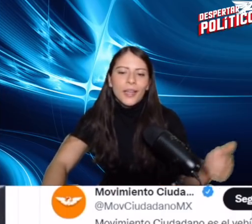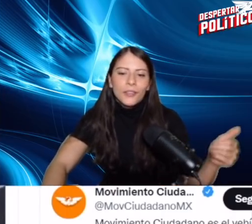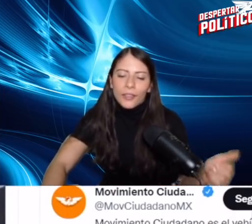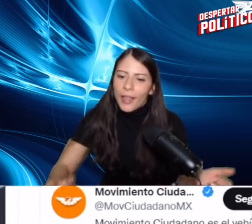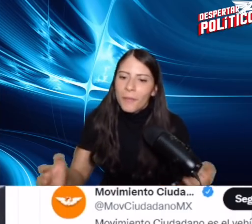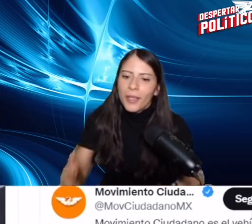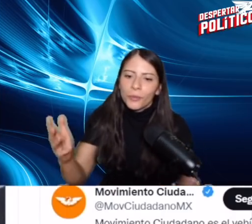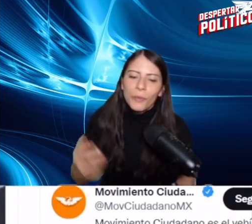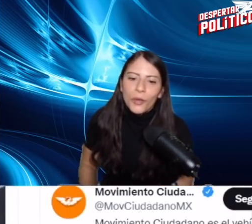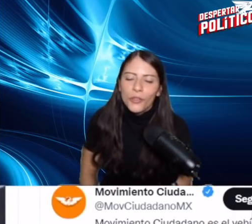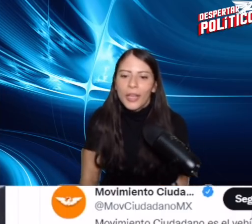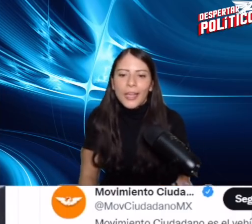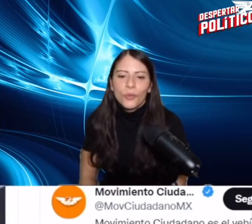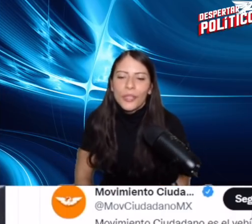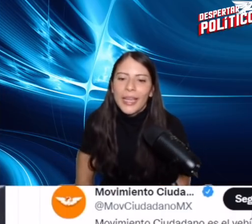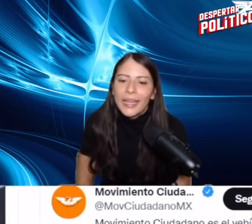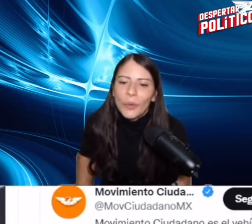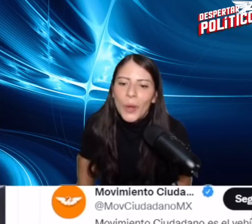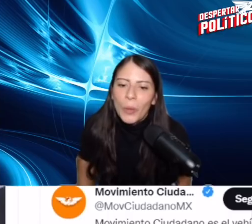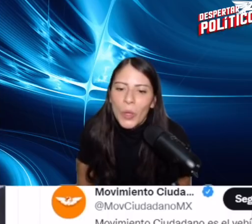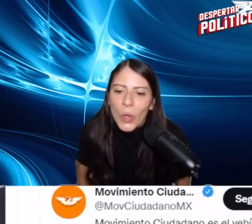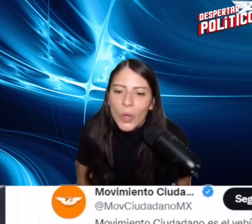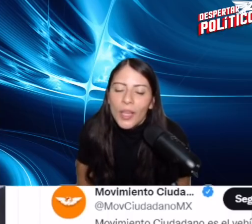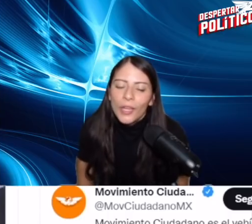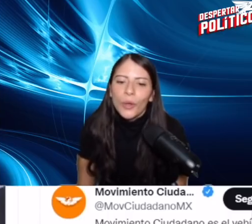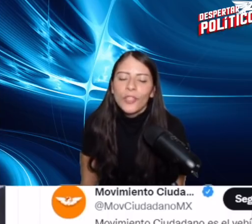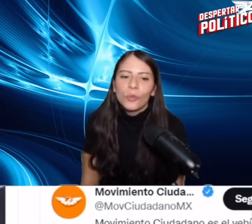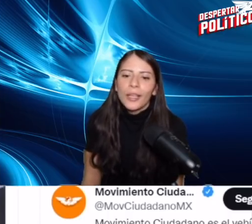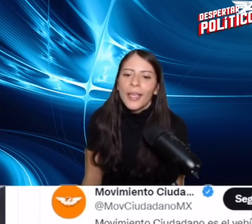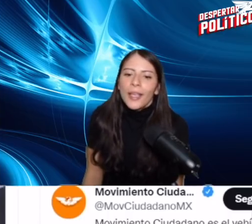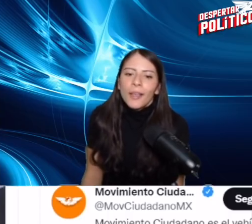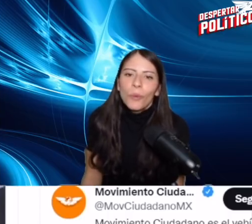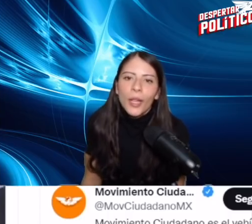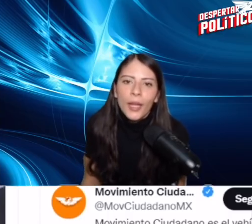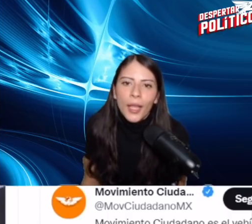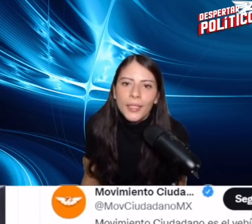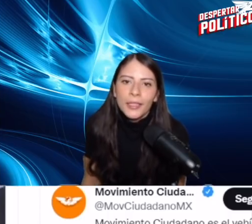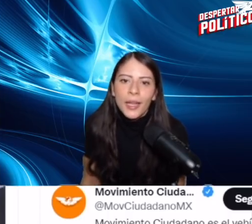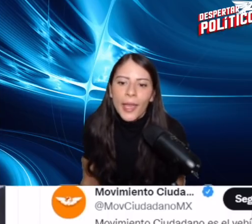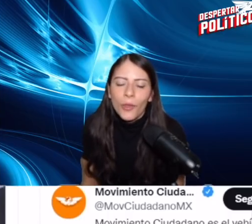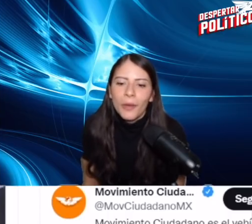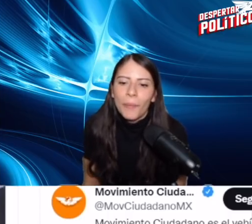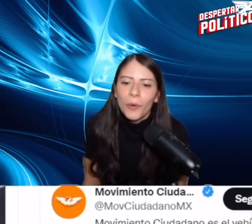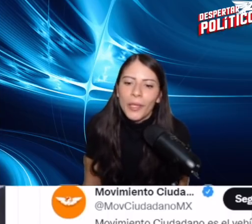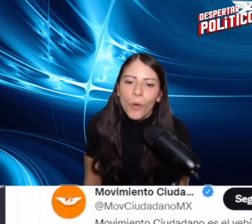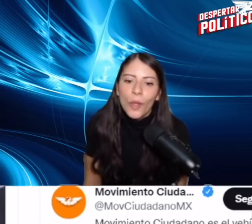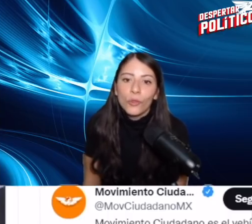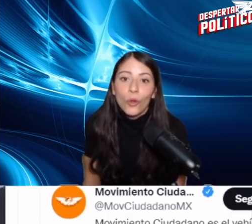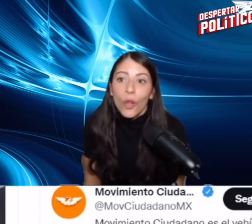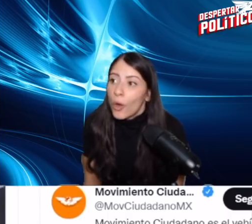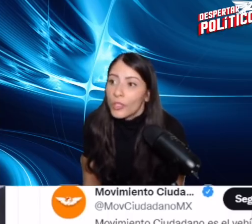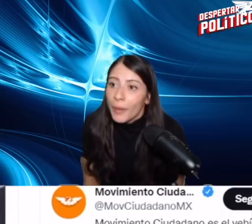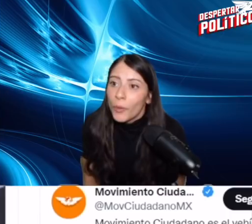tienen nada más votan por ellos en Jalisco y en Nuevo León. Y luego resulta que Morena ya es aliado del Va por México,